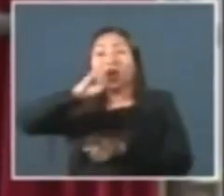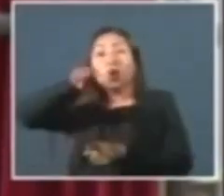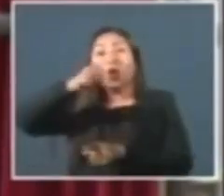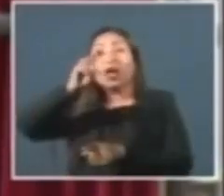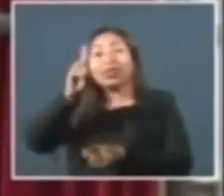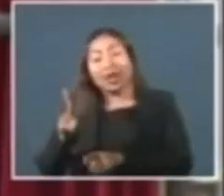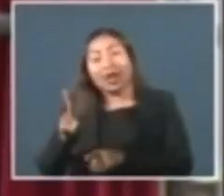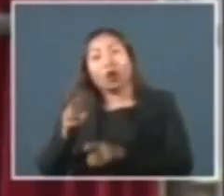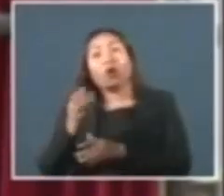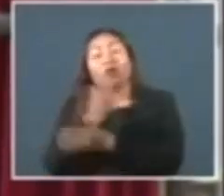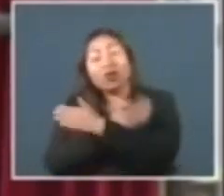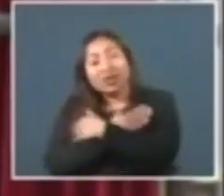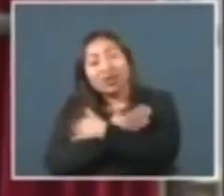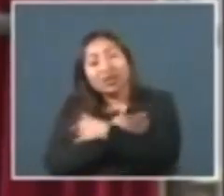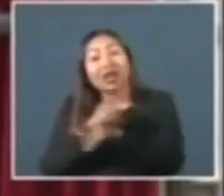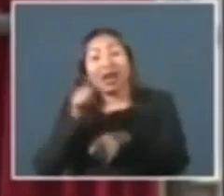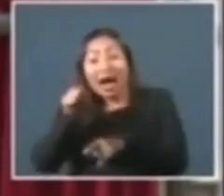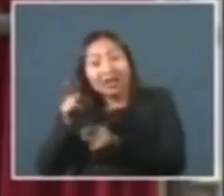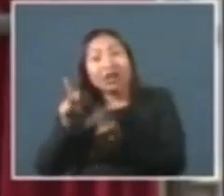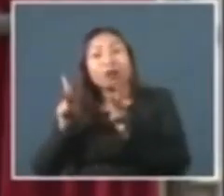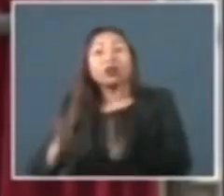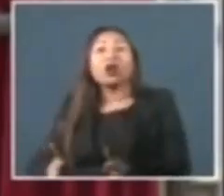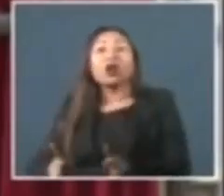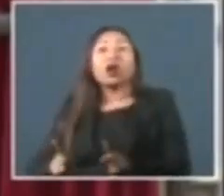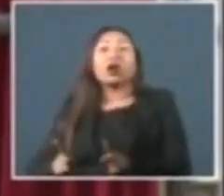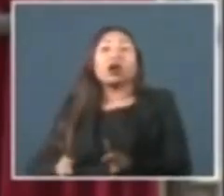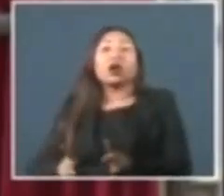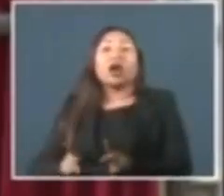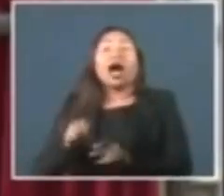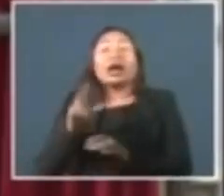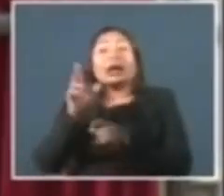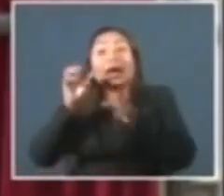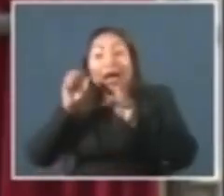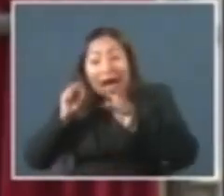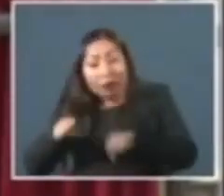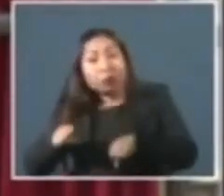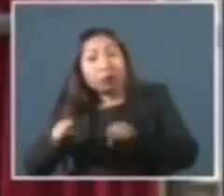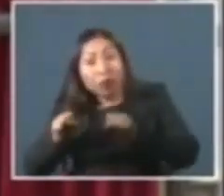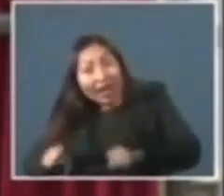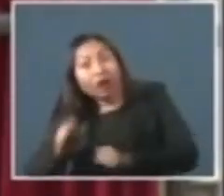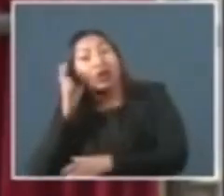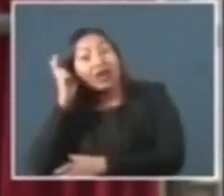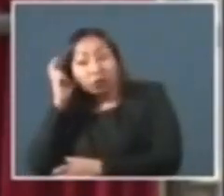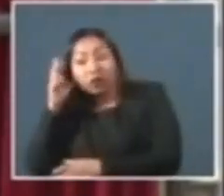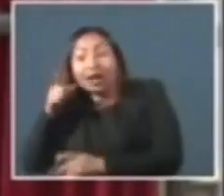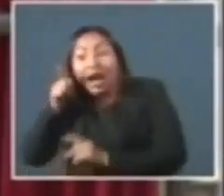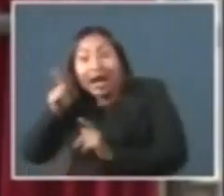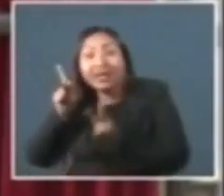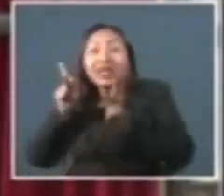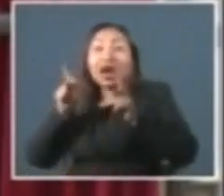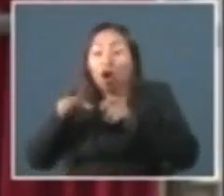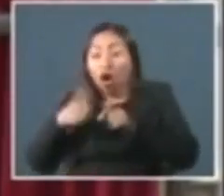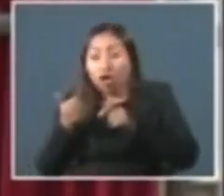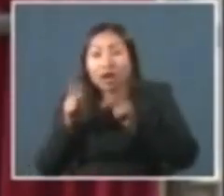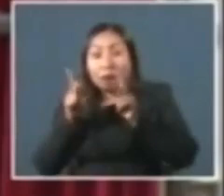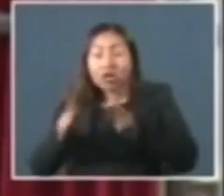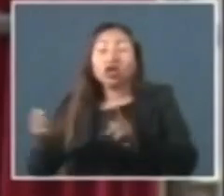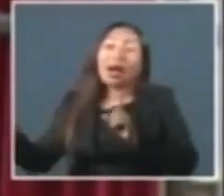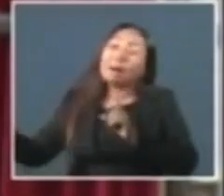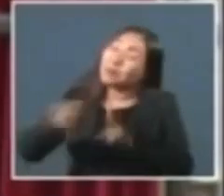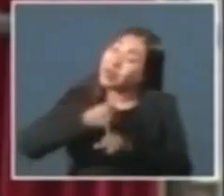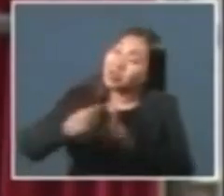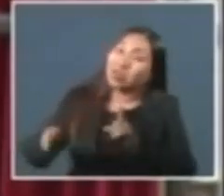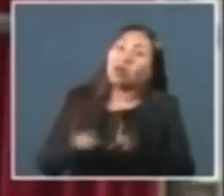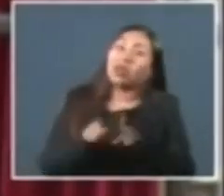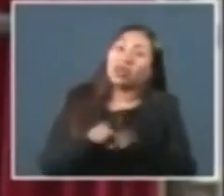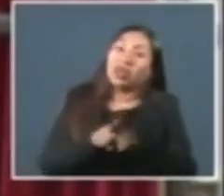que felicitar el trabajo que hizo Corina Cano, que sí escucharon a los 6 y los otros 2 los dejaron fuera, porque del 21